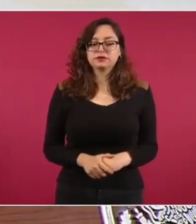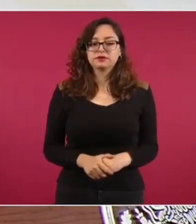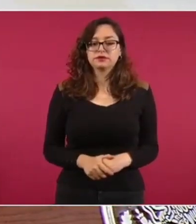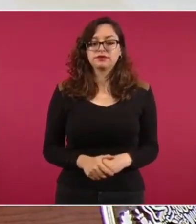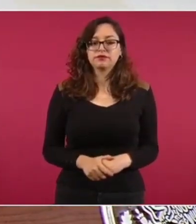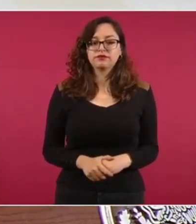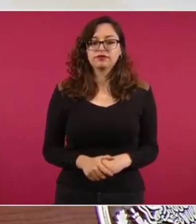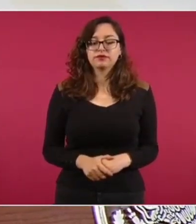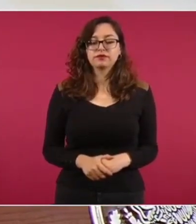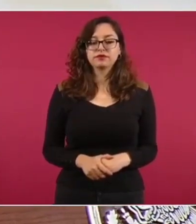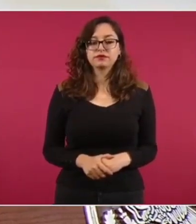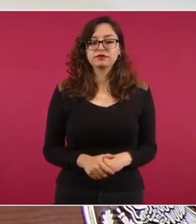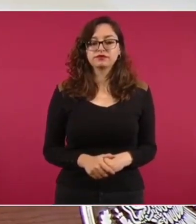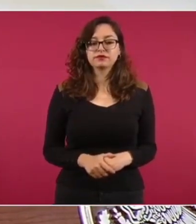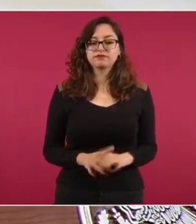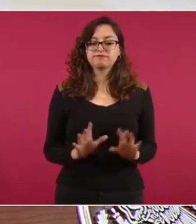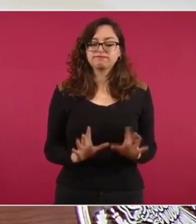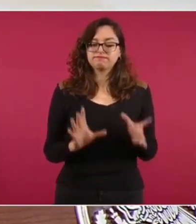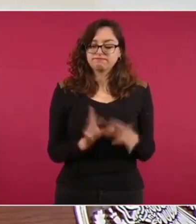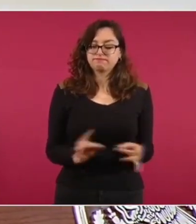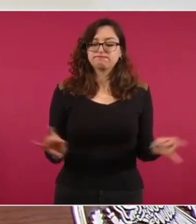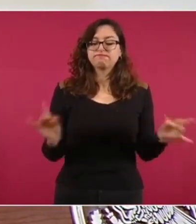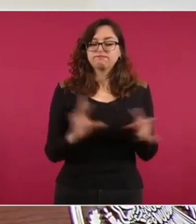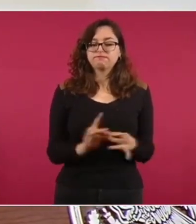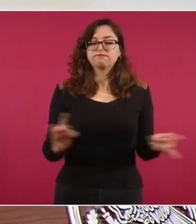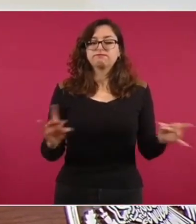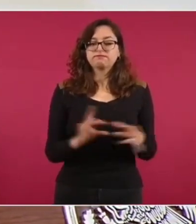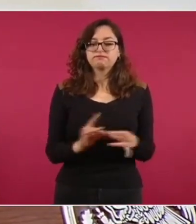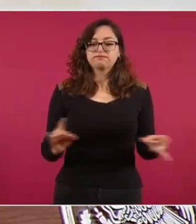y destinar recursos